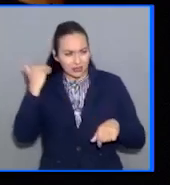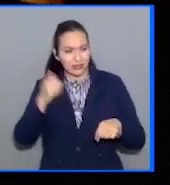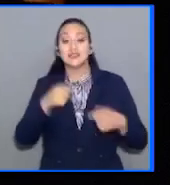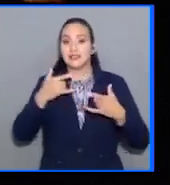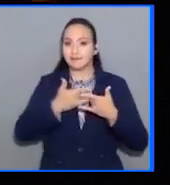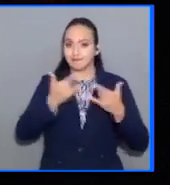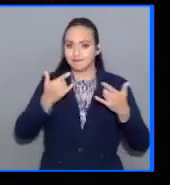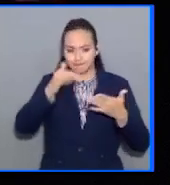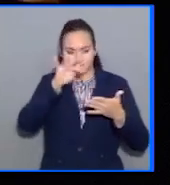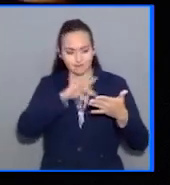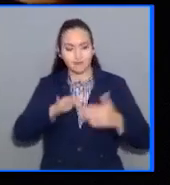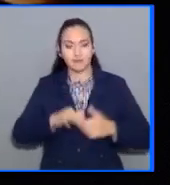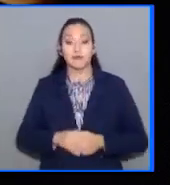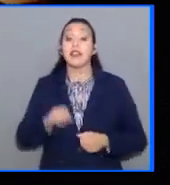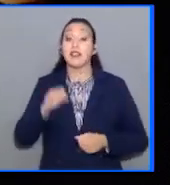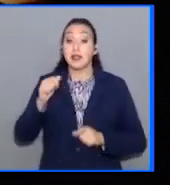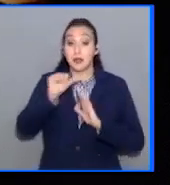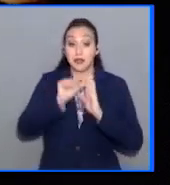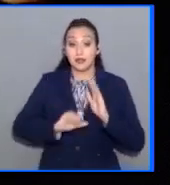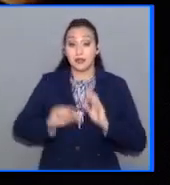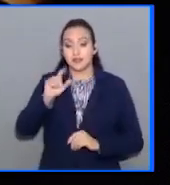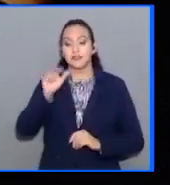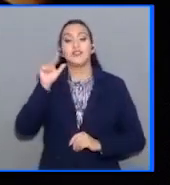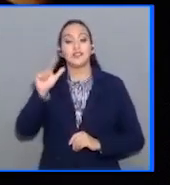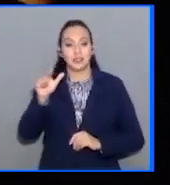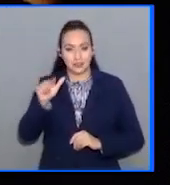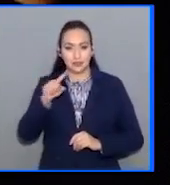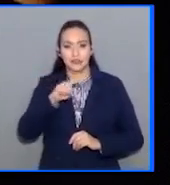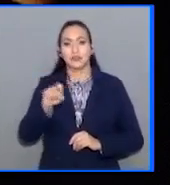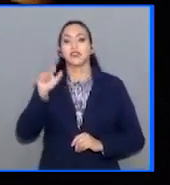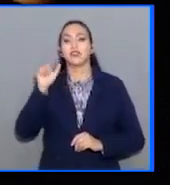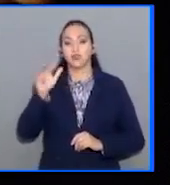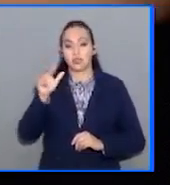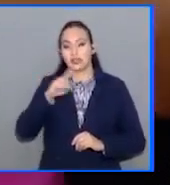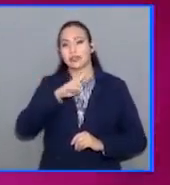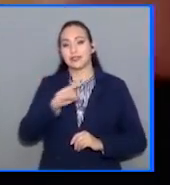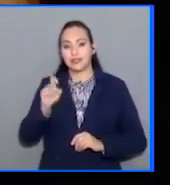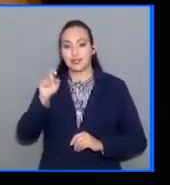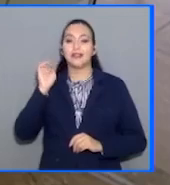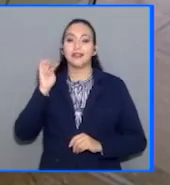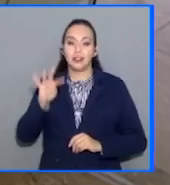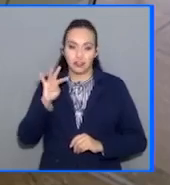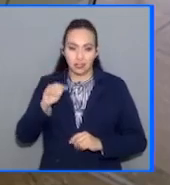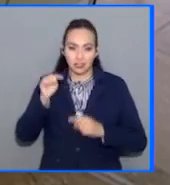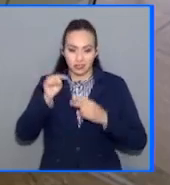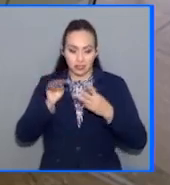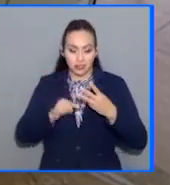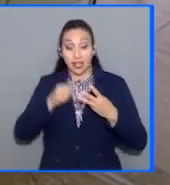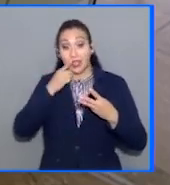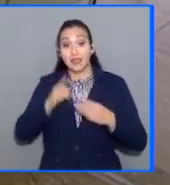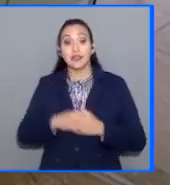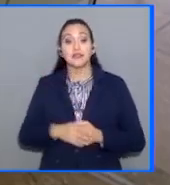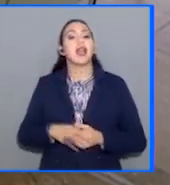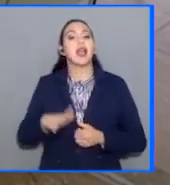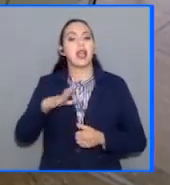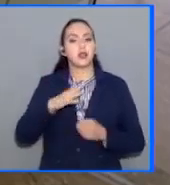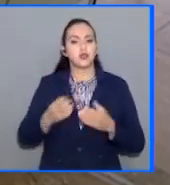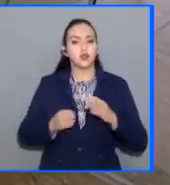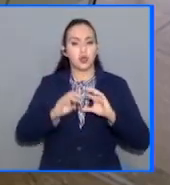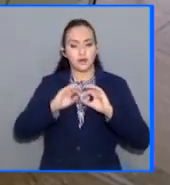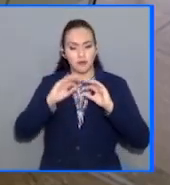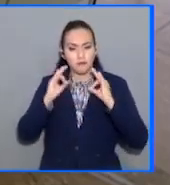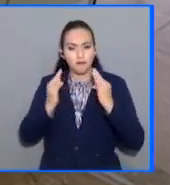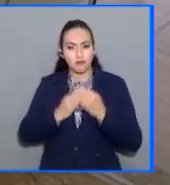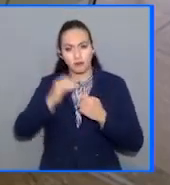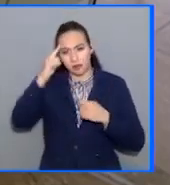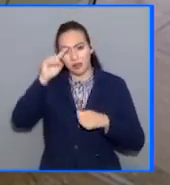Además de los artículos 117, 118 y 119 que creaban un sistema de responsabilidades